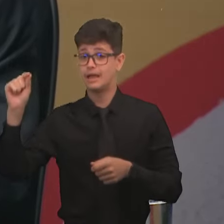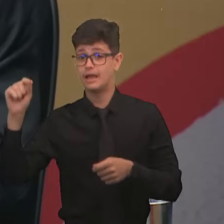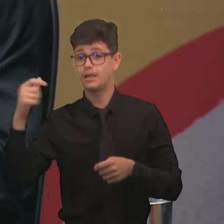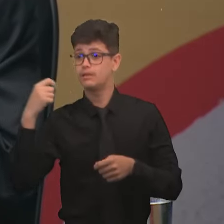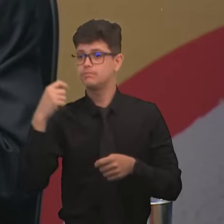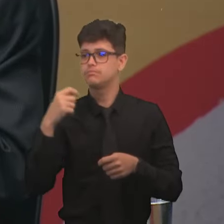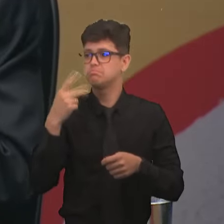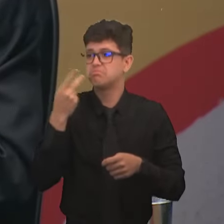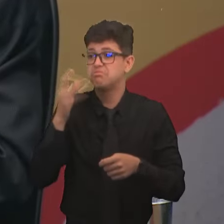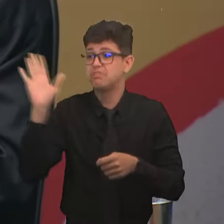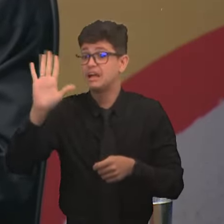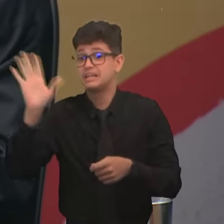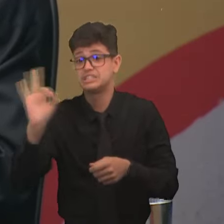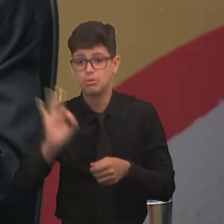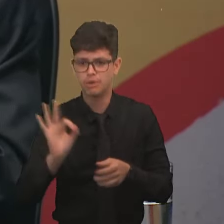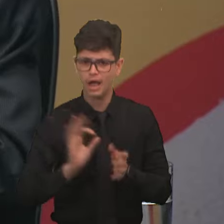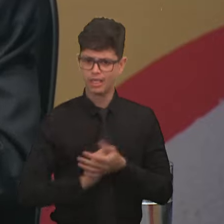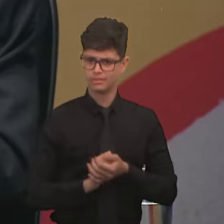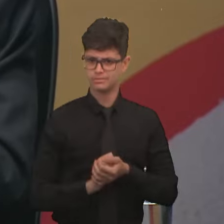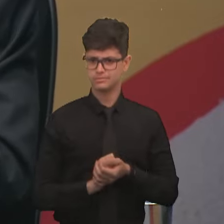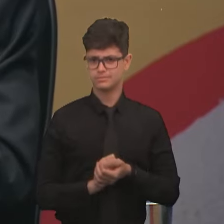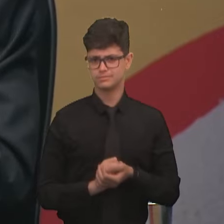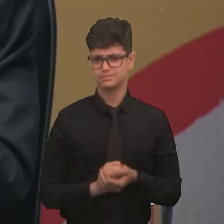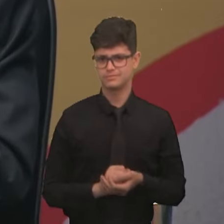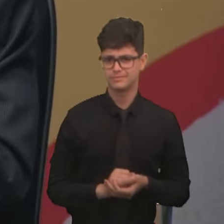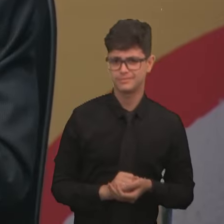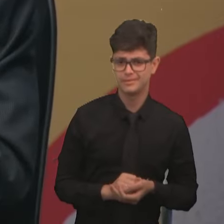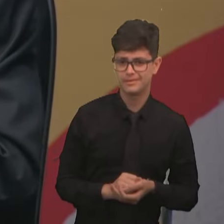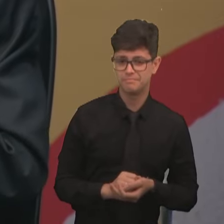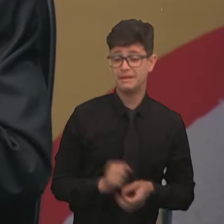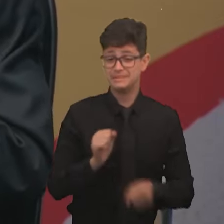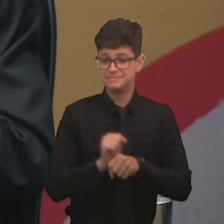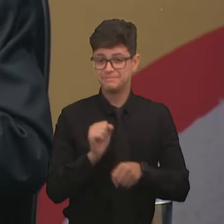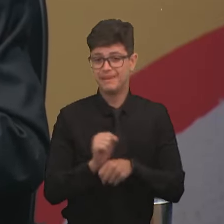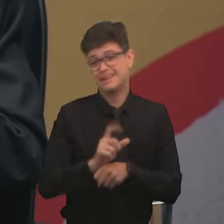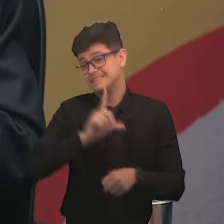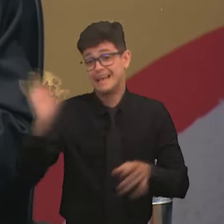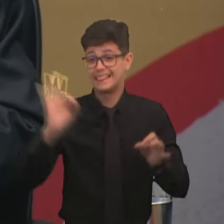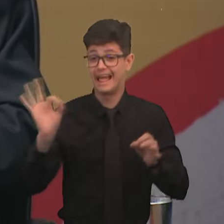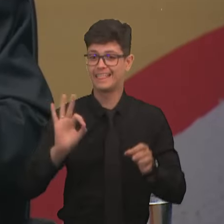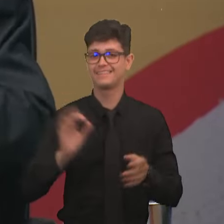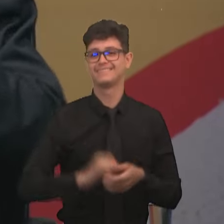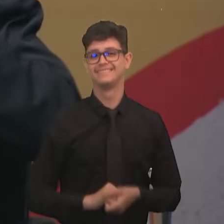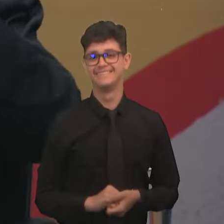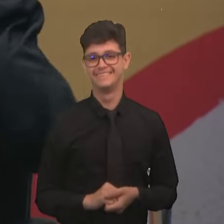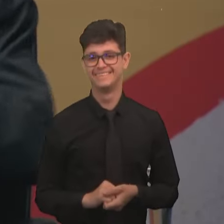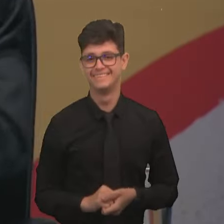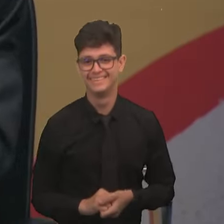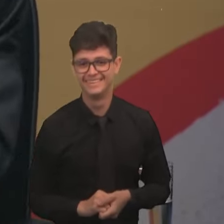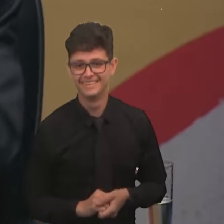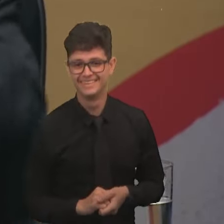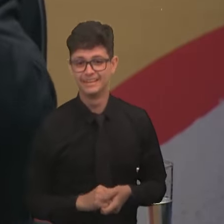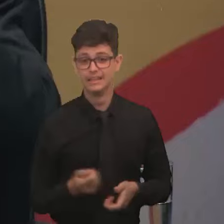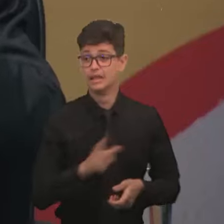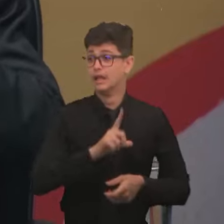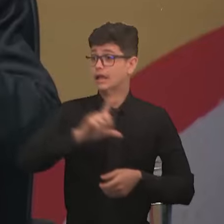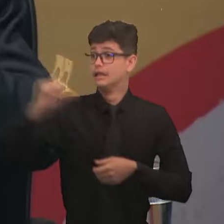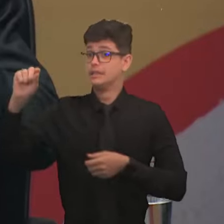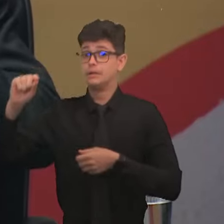dice, para las personas no se den cuenta, y salida a la brasileña, que la persona se despide y no